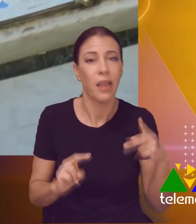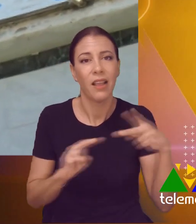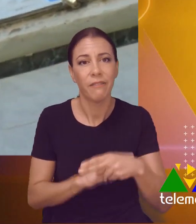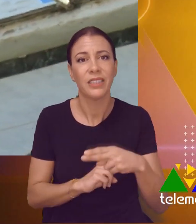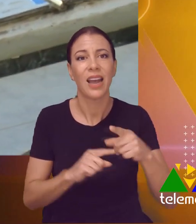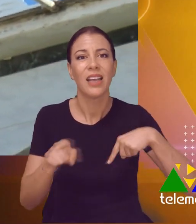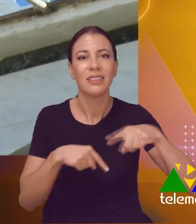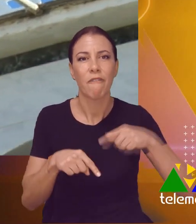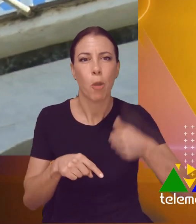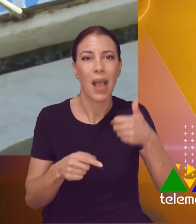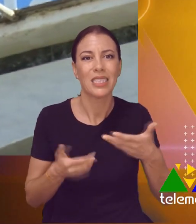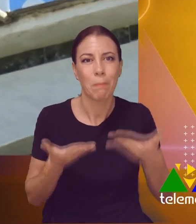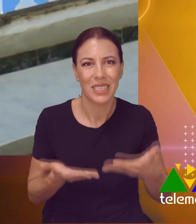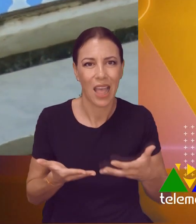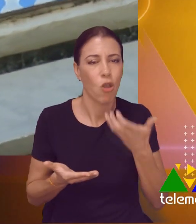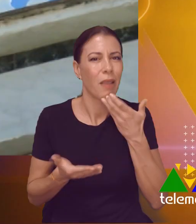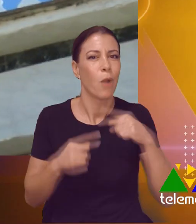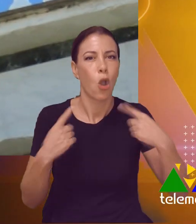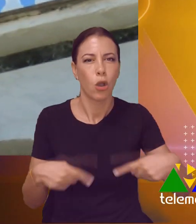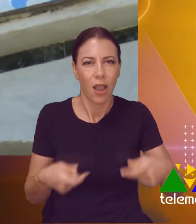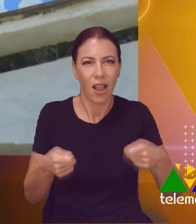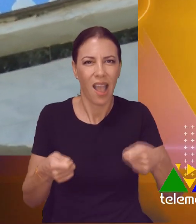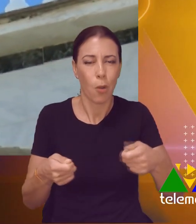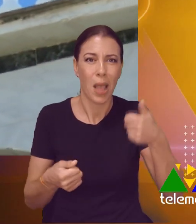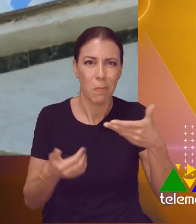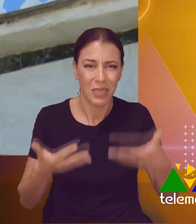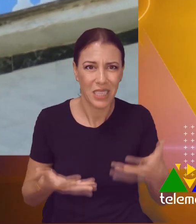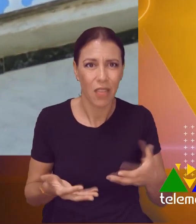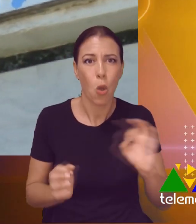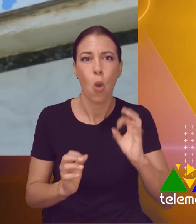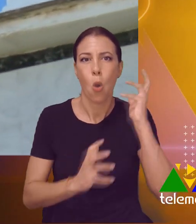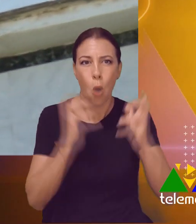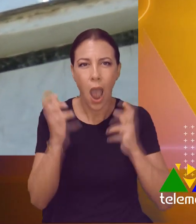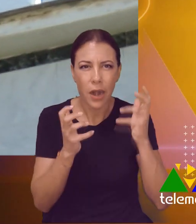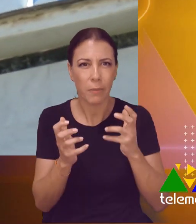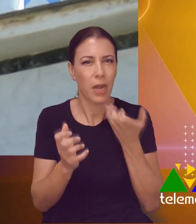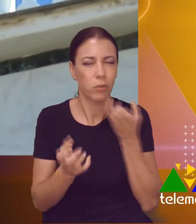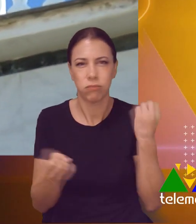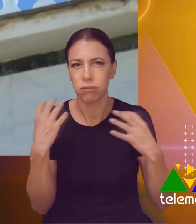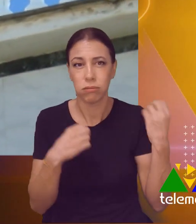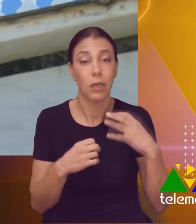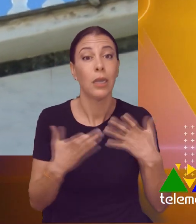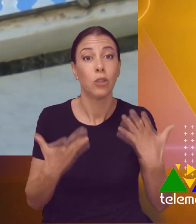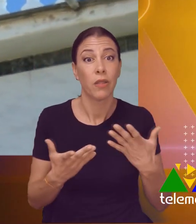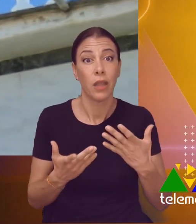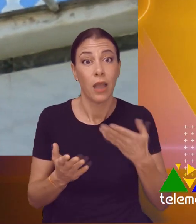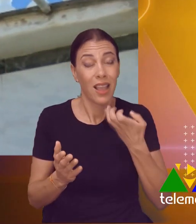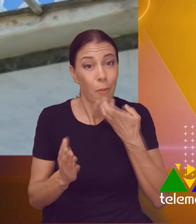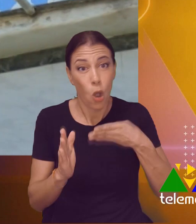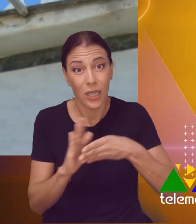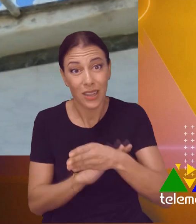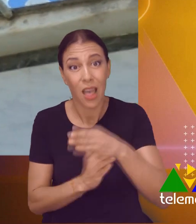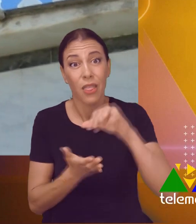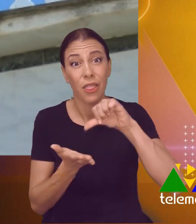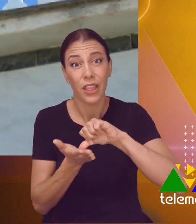pesado, carros y tal, o animales cargados de cabos y tal, en vez de entrar por el centro de Motril a través